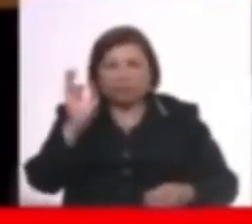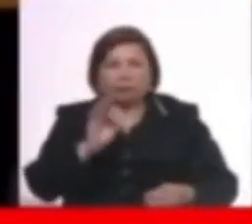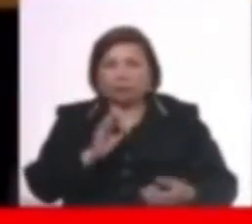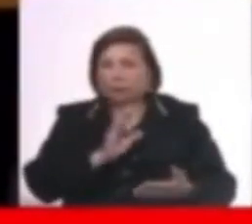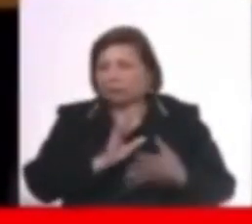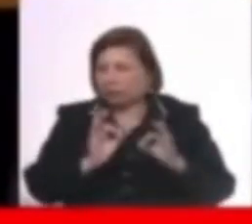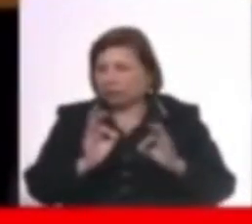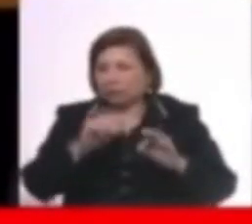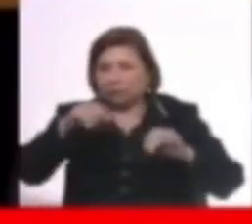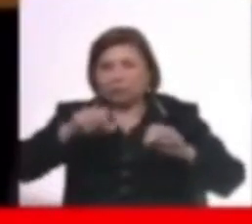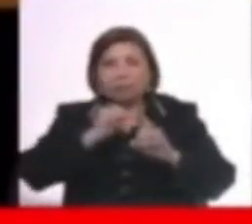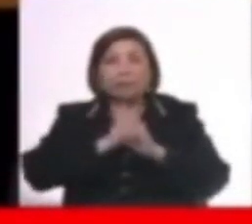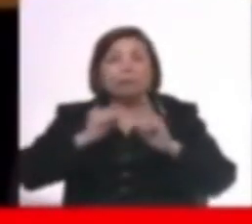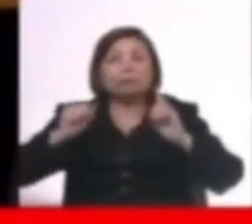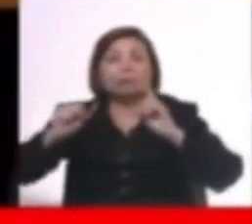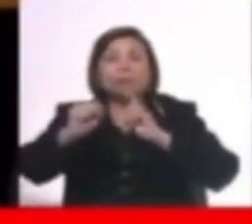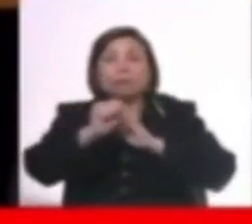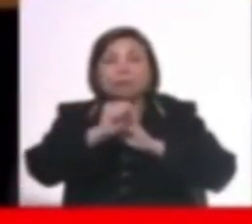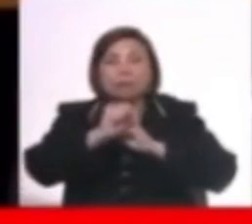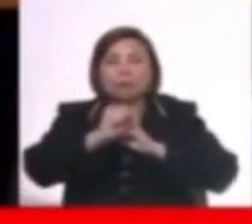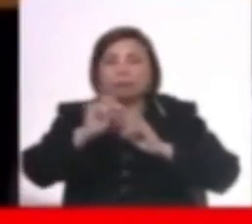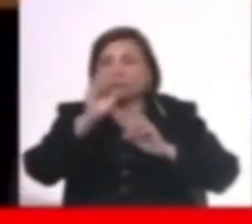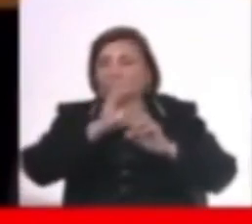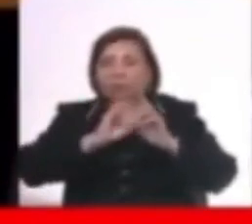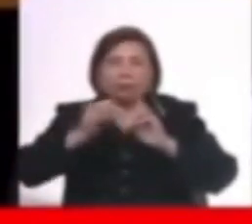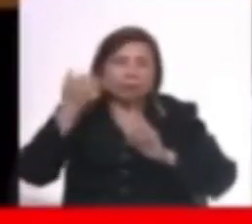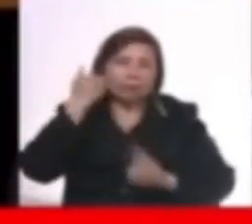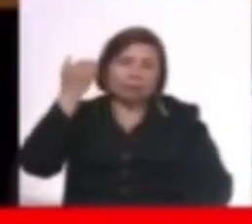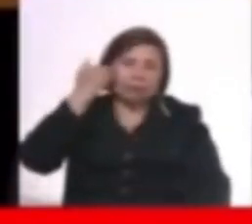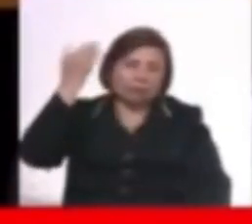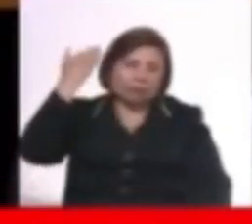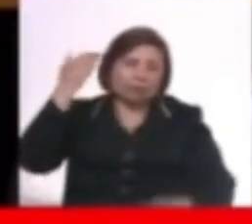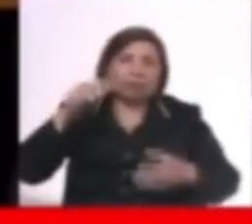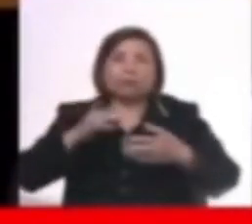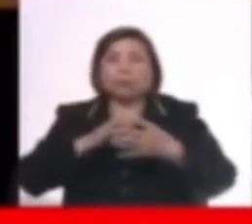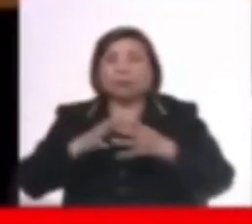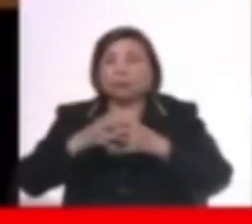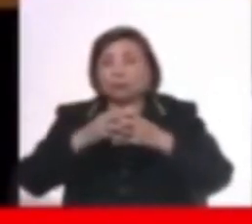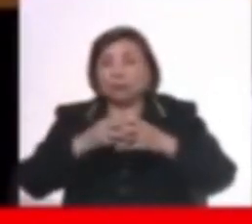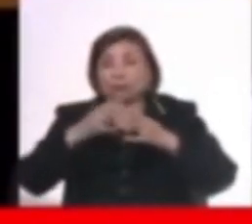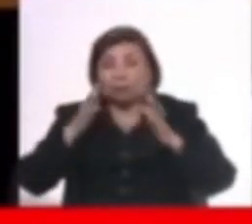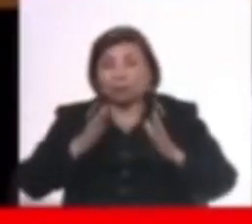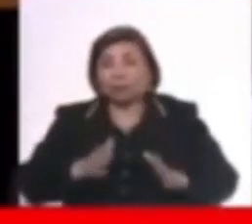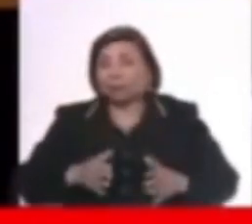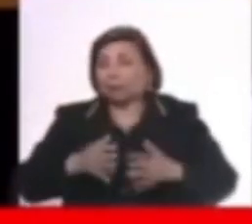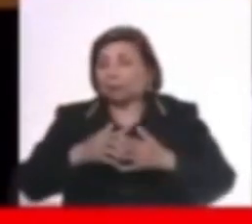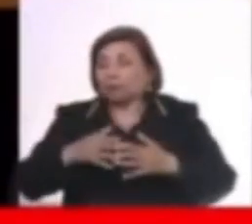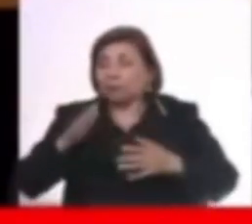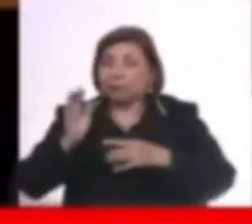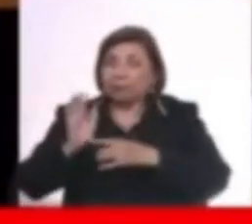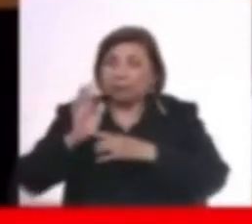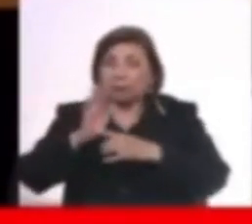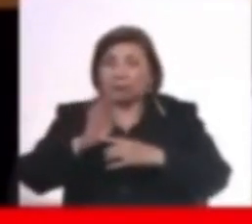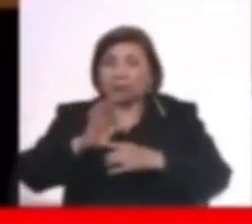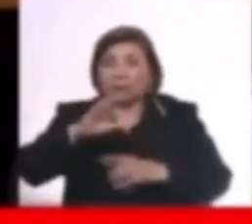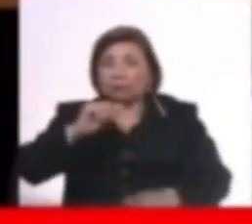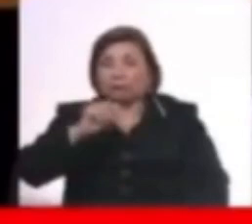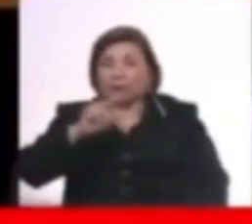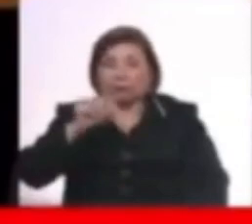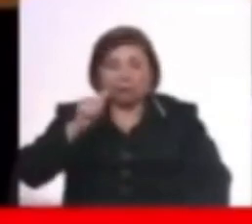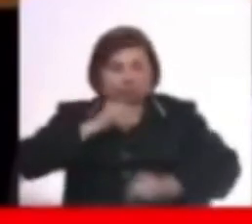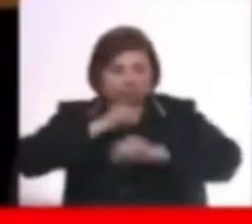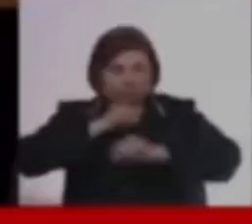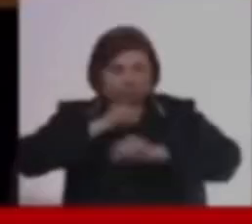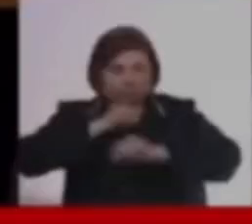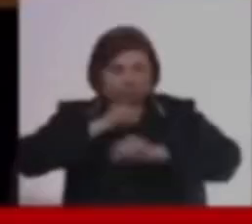es la sociedad la civilización más antigua de América y como la civilización más antigua de América representada en caral vamos a